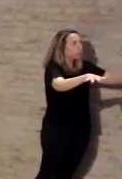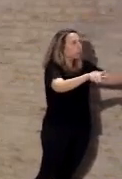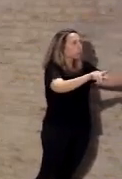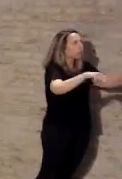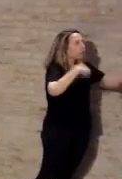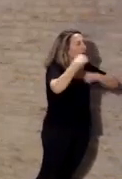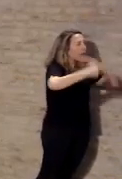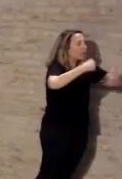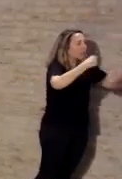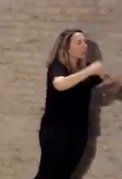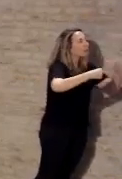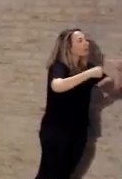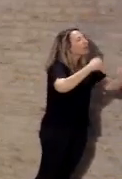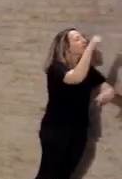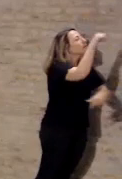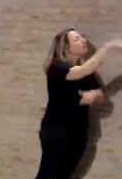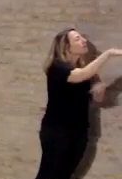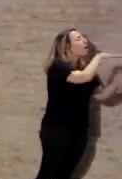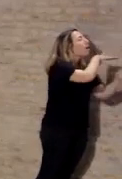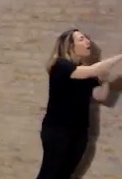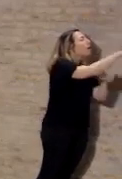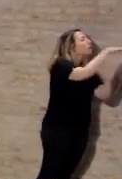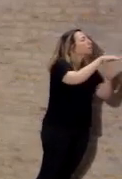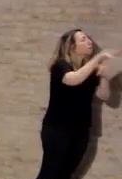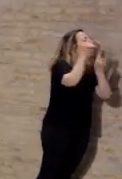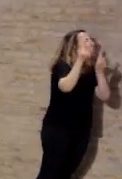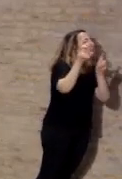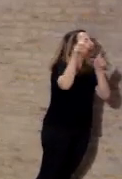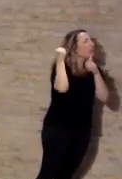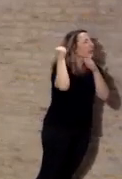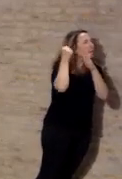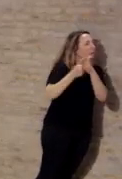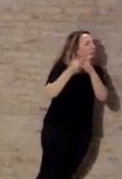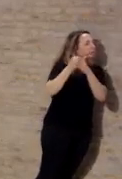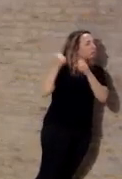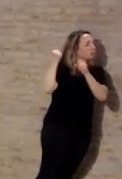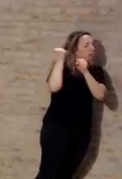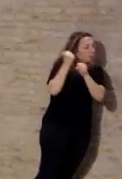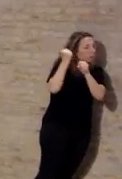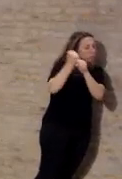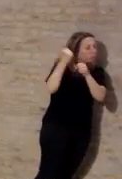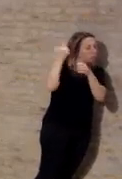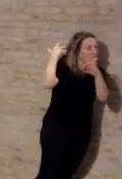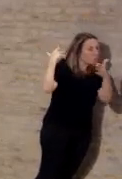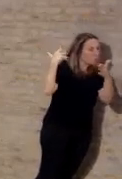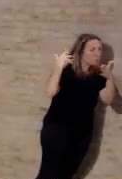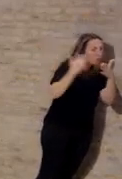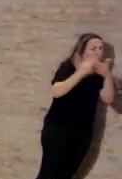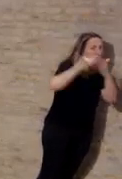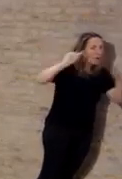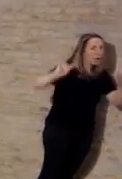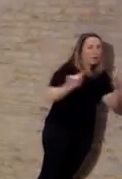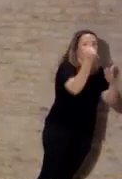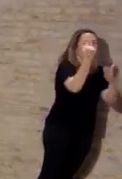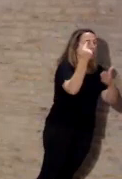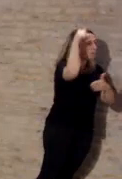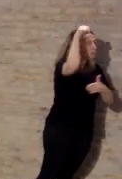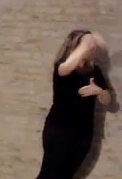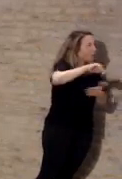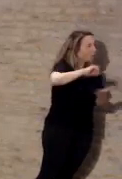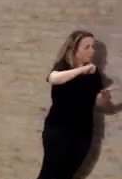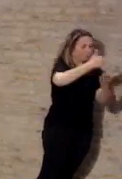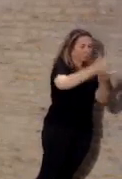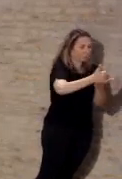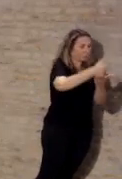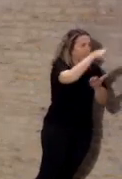replicando Porque todos trabajamos género hace mucho tiempo y la verdad que la primera vez que me toca estar